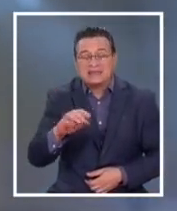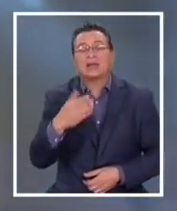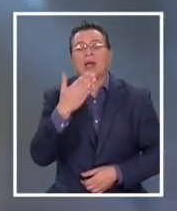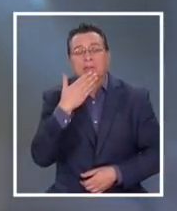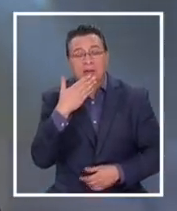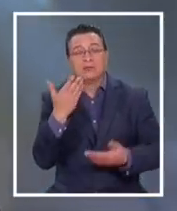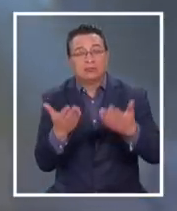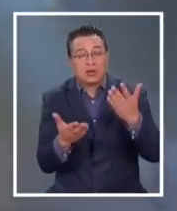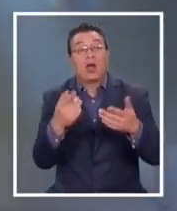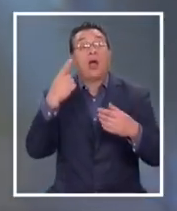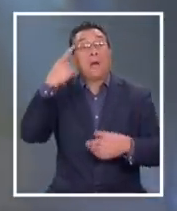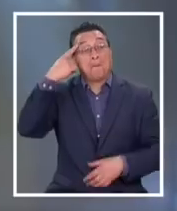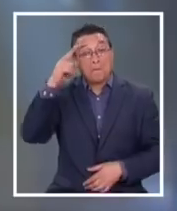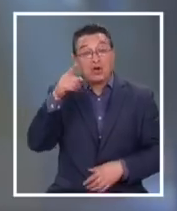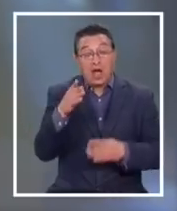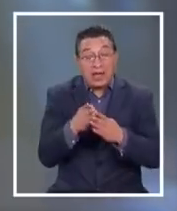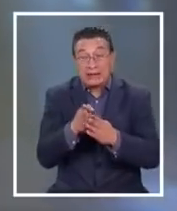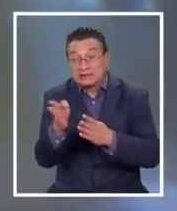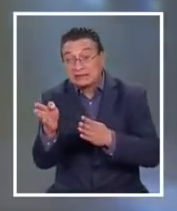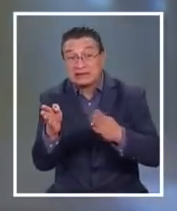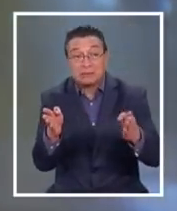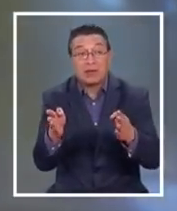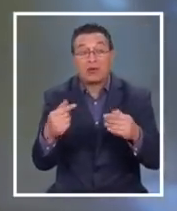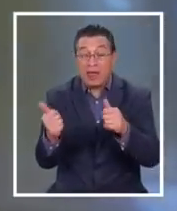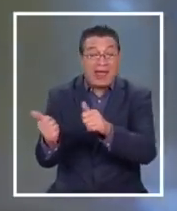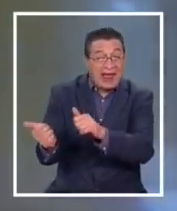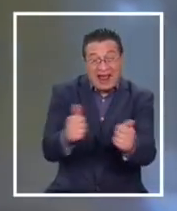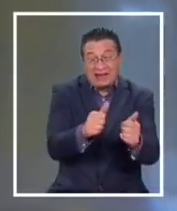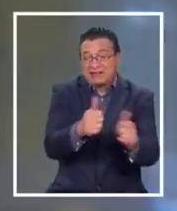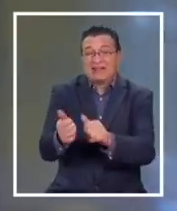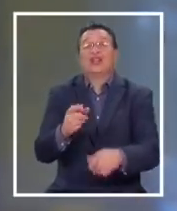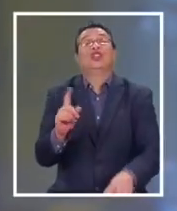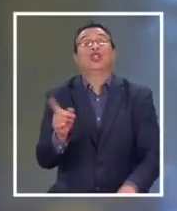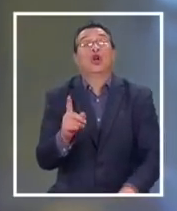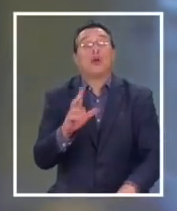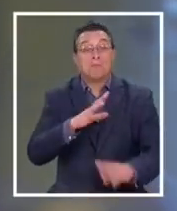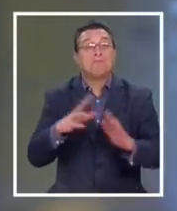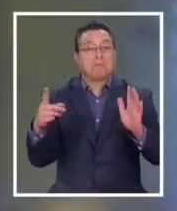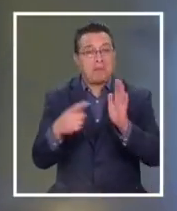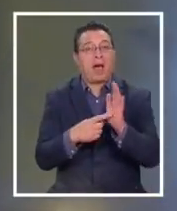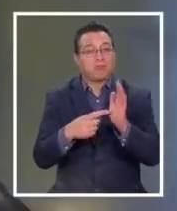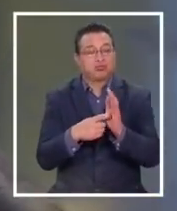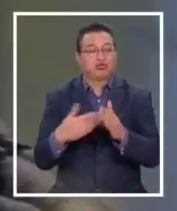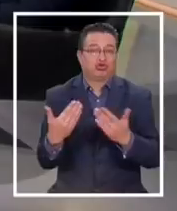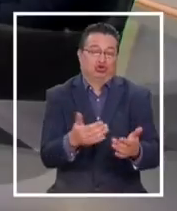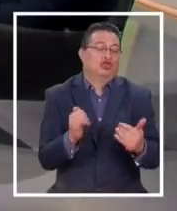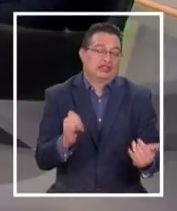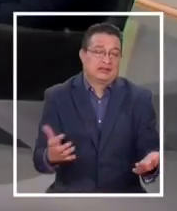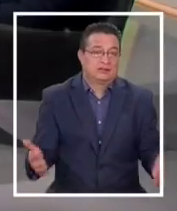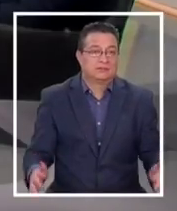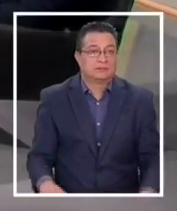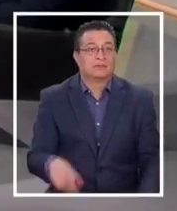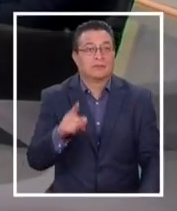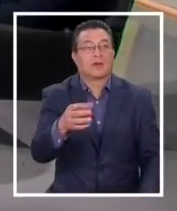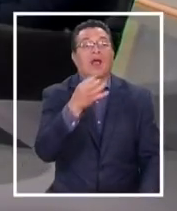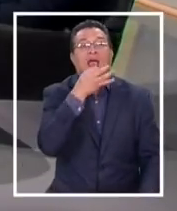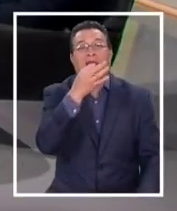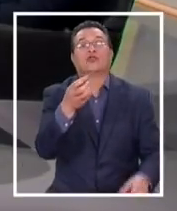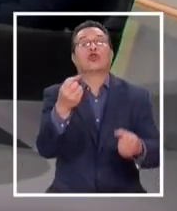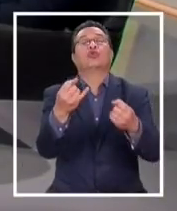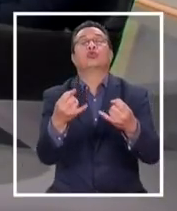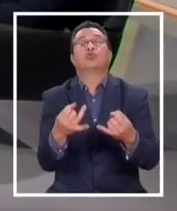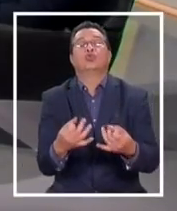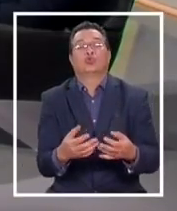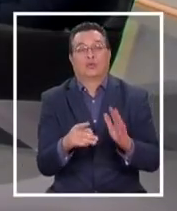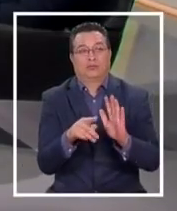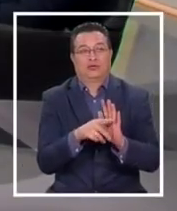común. Yendo separado, no es que le gane, pero le da más opciones. Sí, claro. Pancho Vidal está hablando con los números. Sus 30